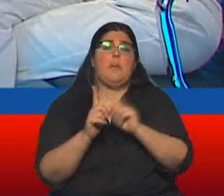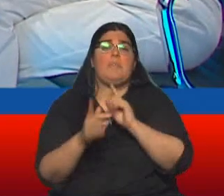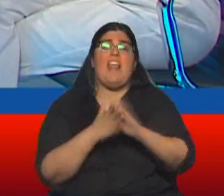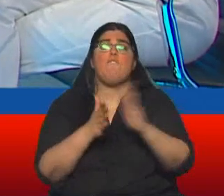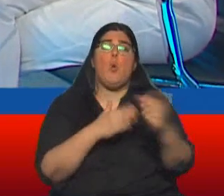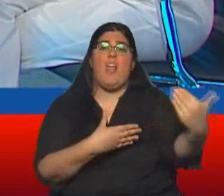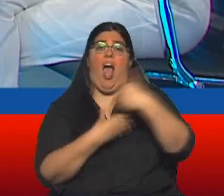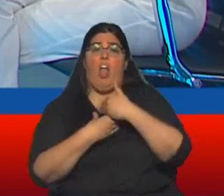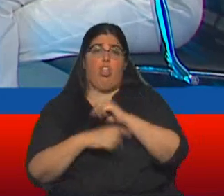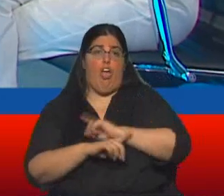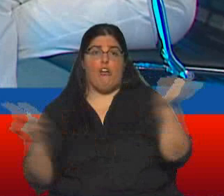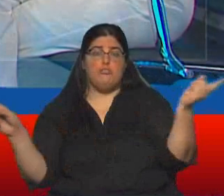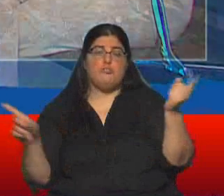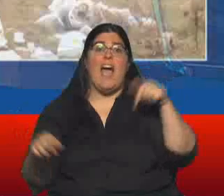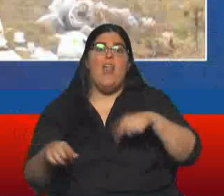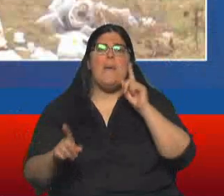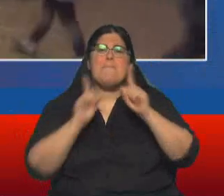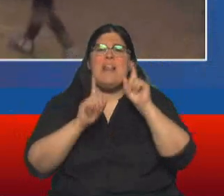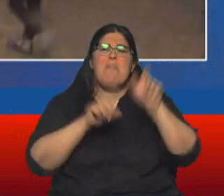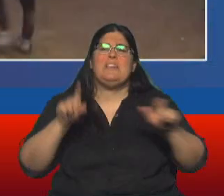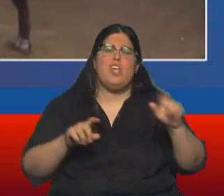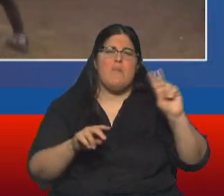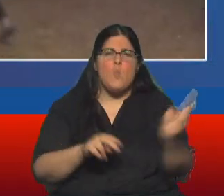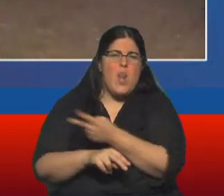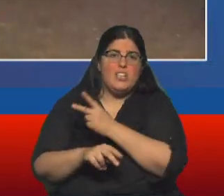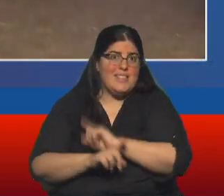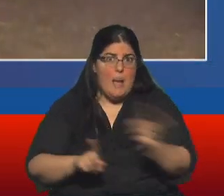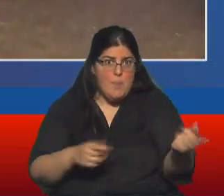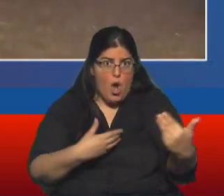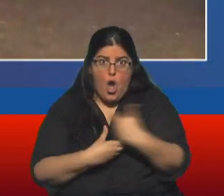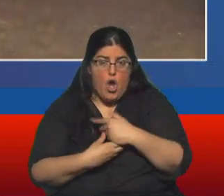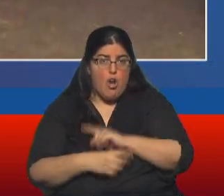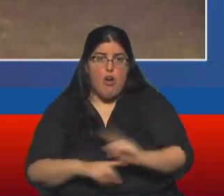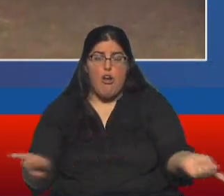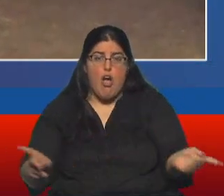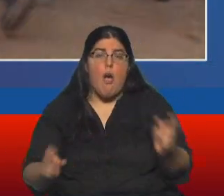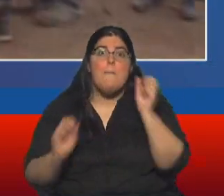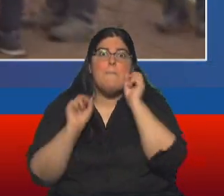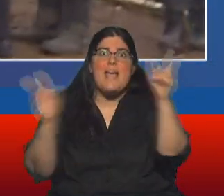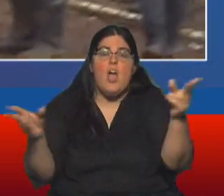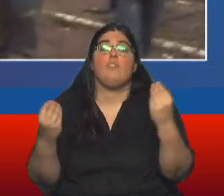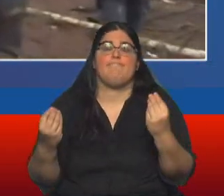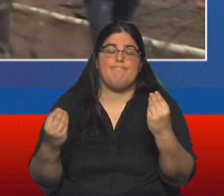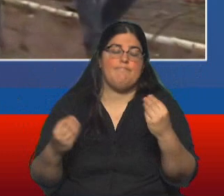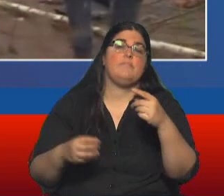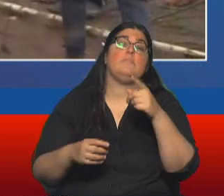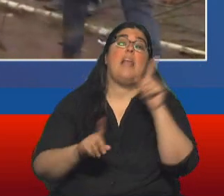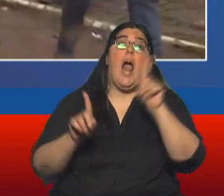a miles de personas muriéndose en la frontera, tampoco están dejando pasar gente. Y es peor aún, a los que lograron